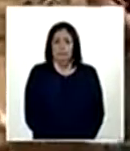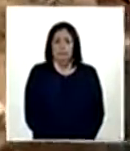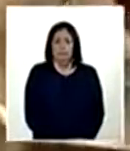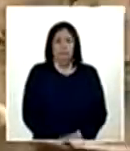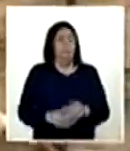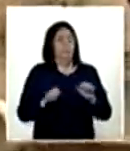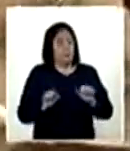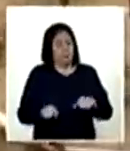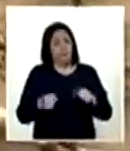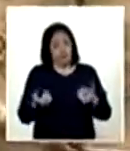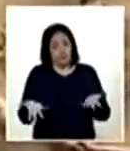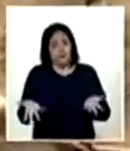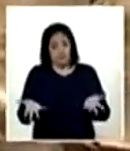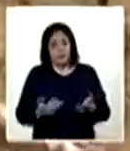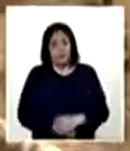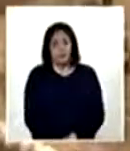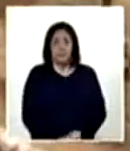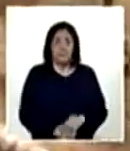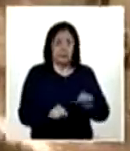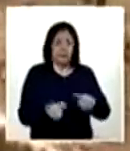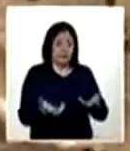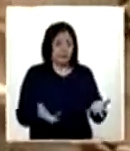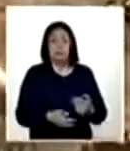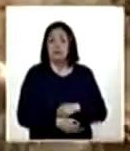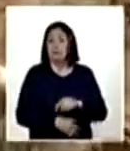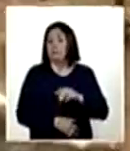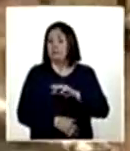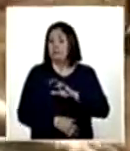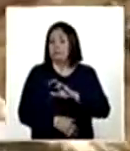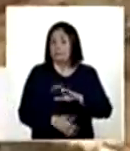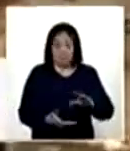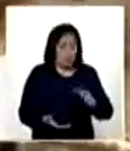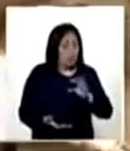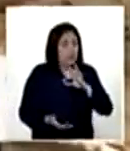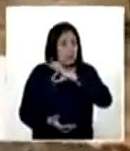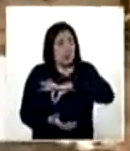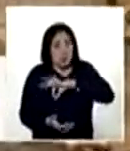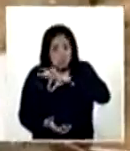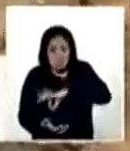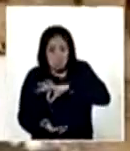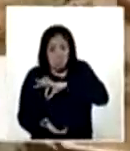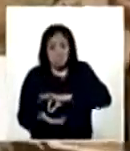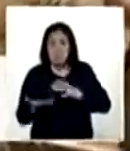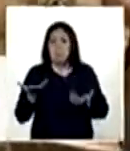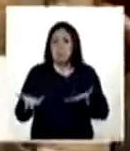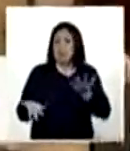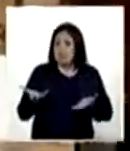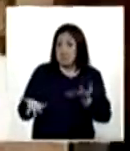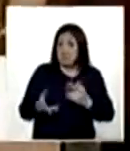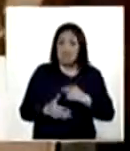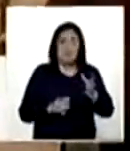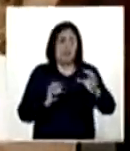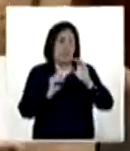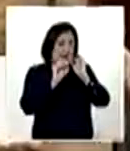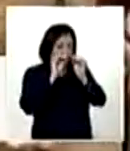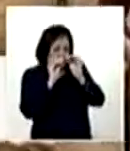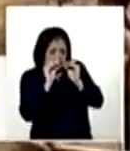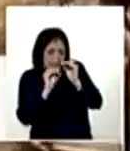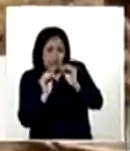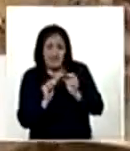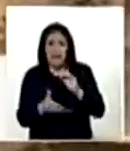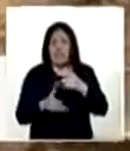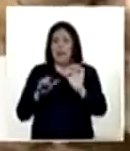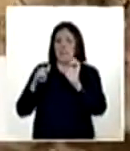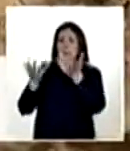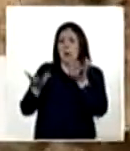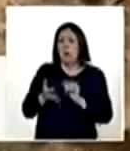Así es, Mari, así es. Así es, aprovechan para que de pronto hagan algún tipo de resanado, aparte del momento que ya